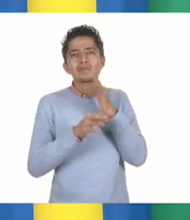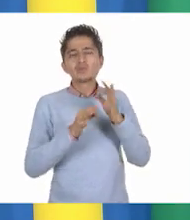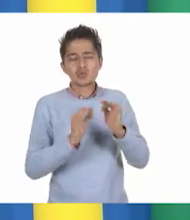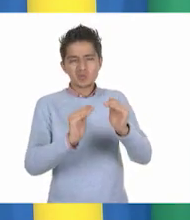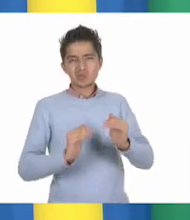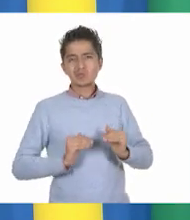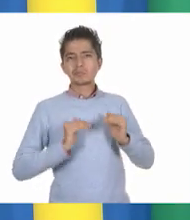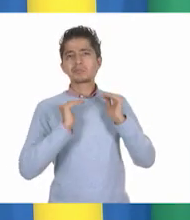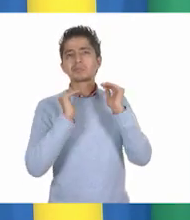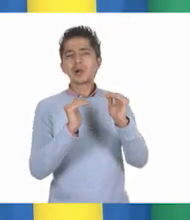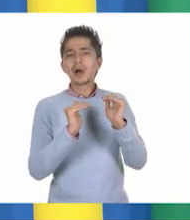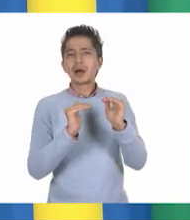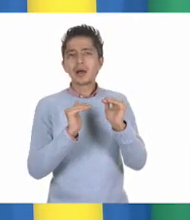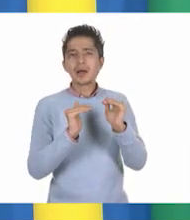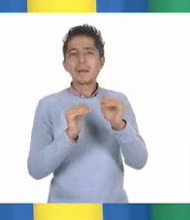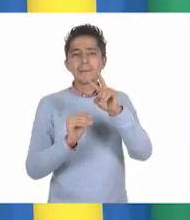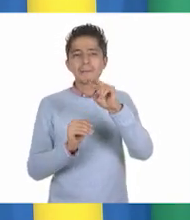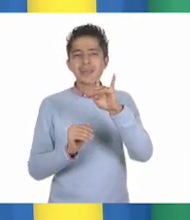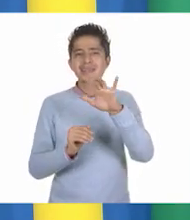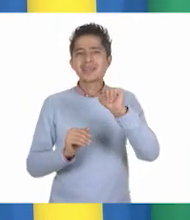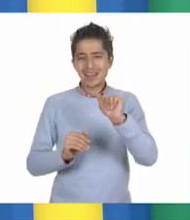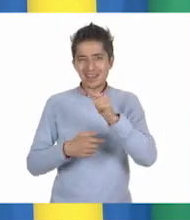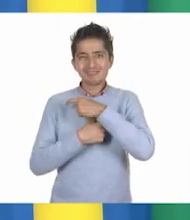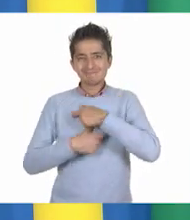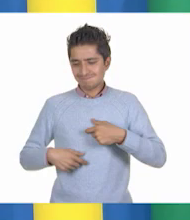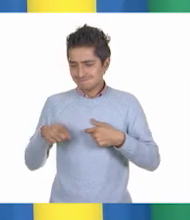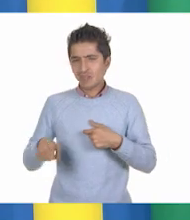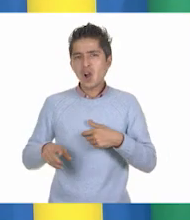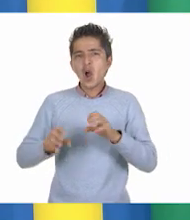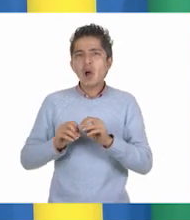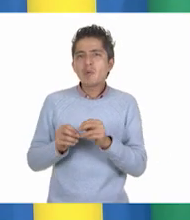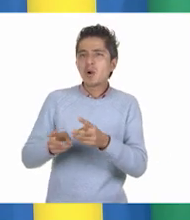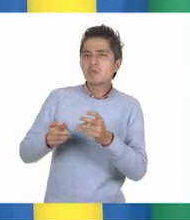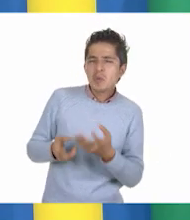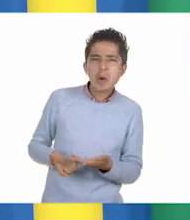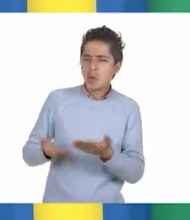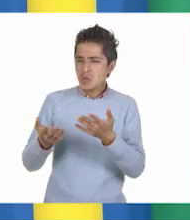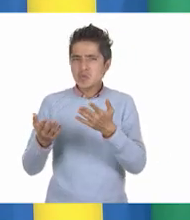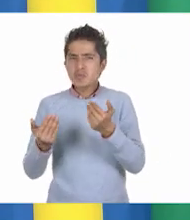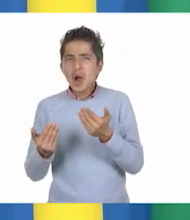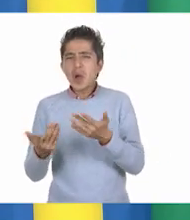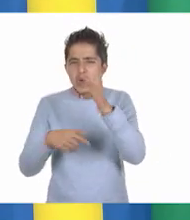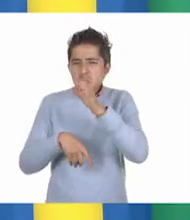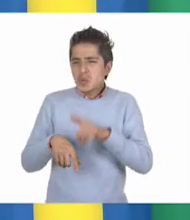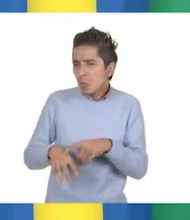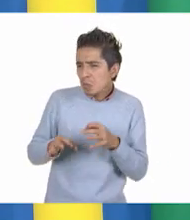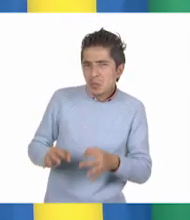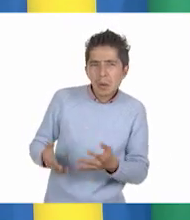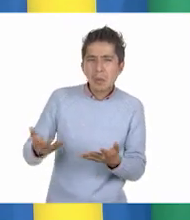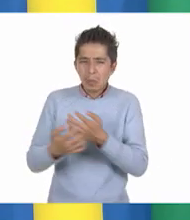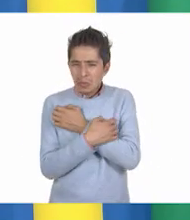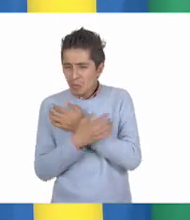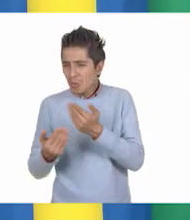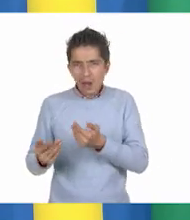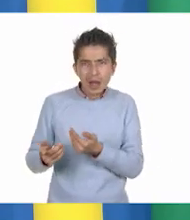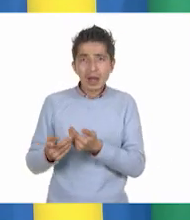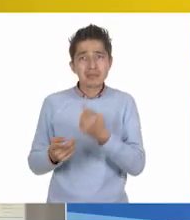social alta y Villa, por el otro lado, pues es un bandido, inculto y, bueno, al menos eso infiere la